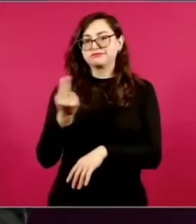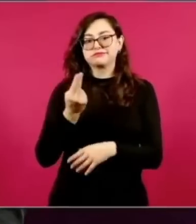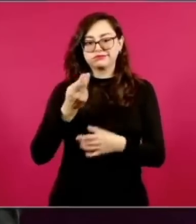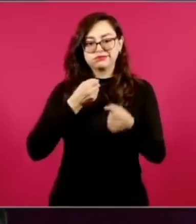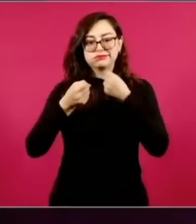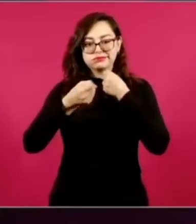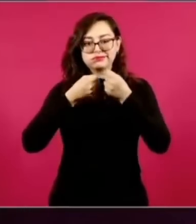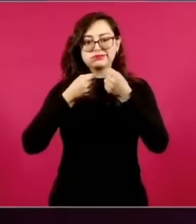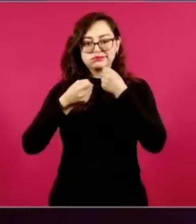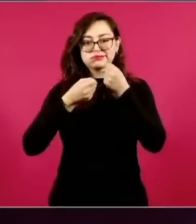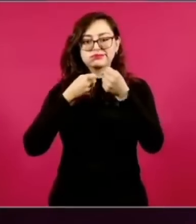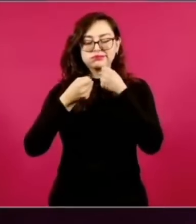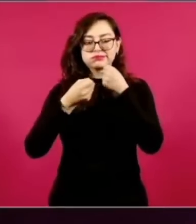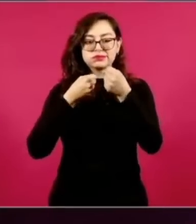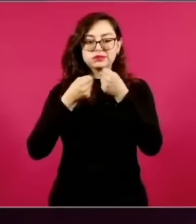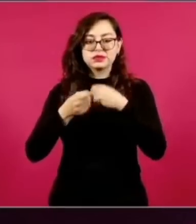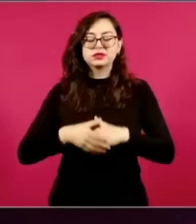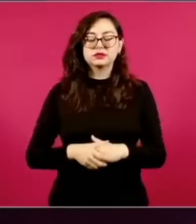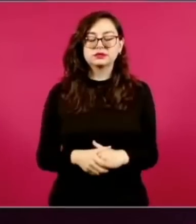tuvimos